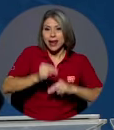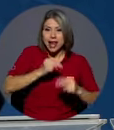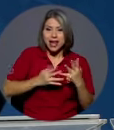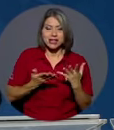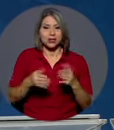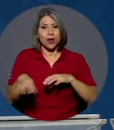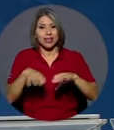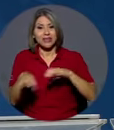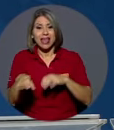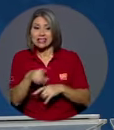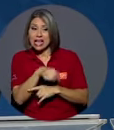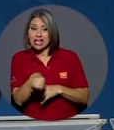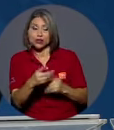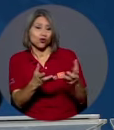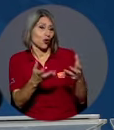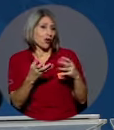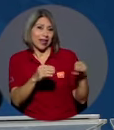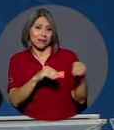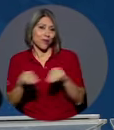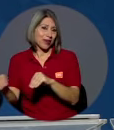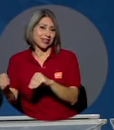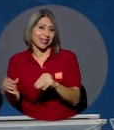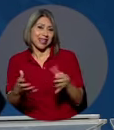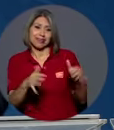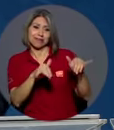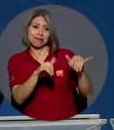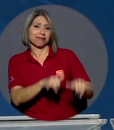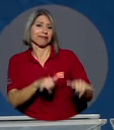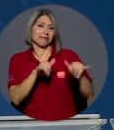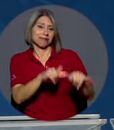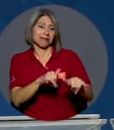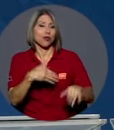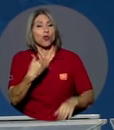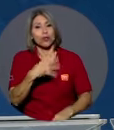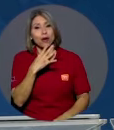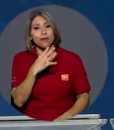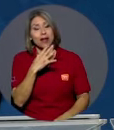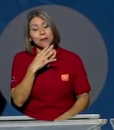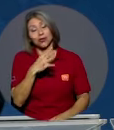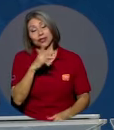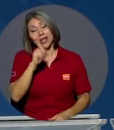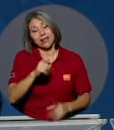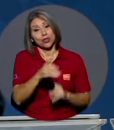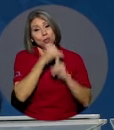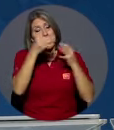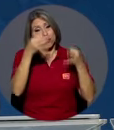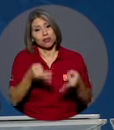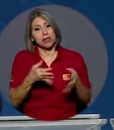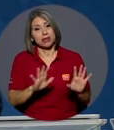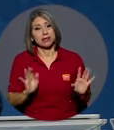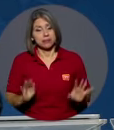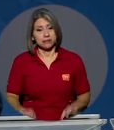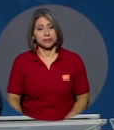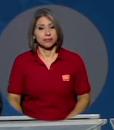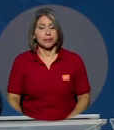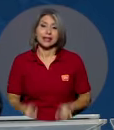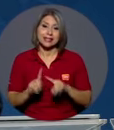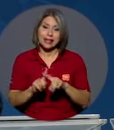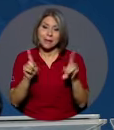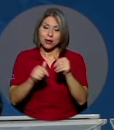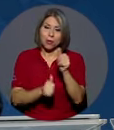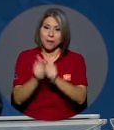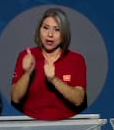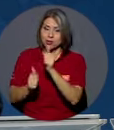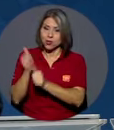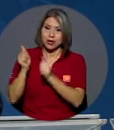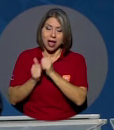de actividades, hacen que no se quieran ir o no se quieran mover, sí, ¿verdad? Cuando hablamos de una medida drástica como estas. Sin embargo, en